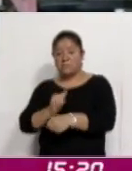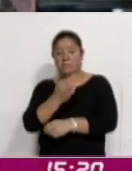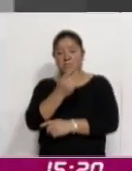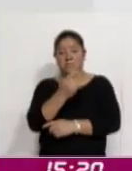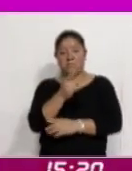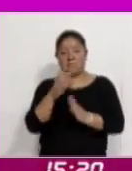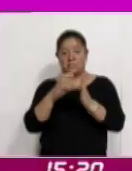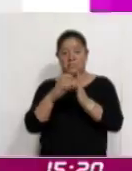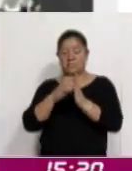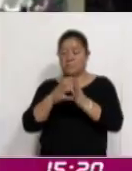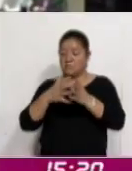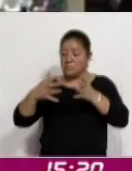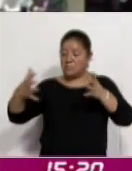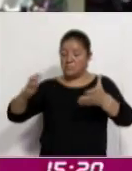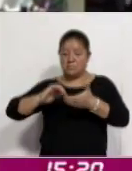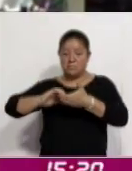secas.